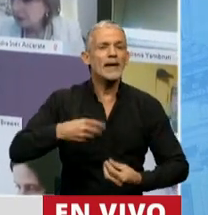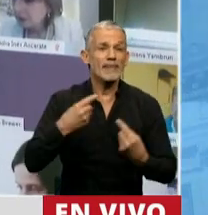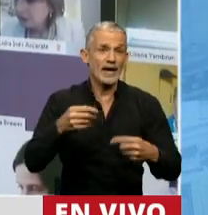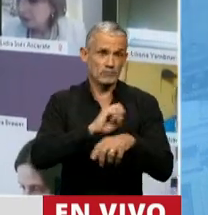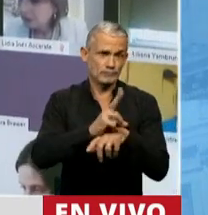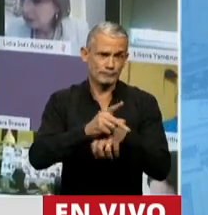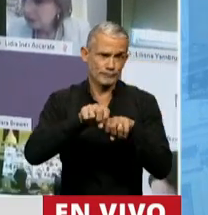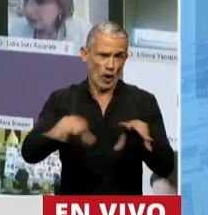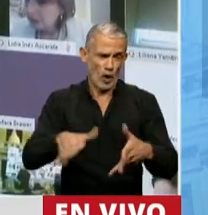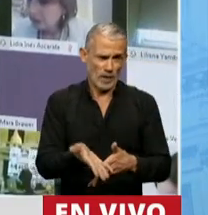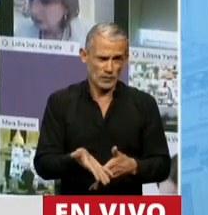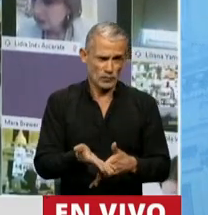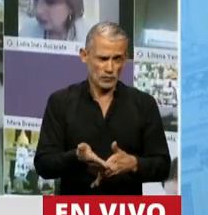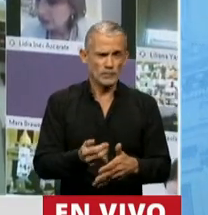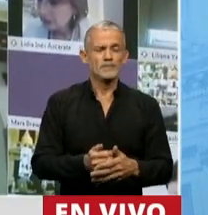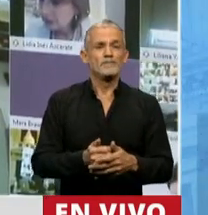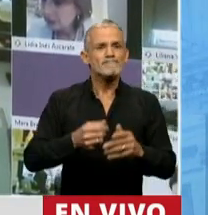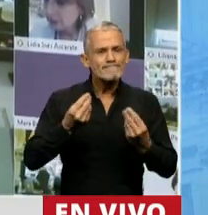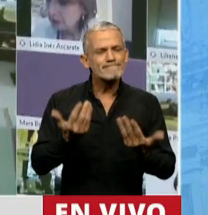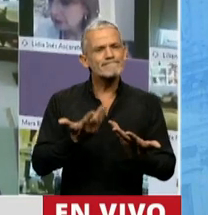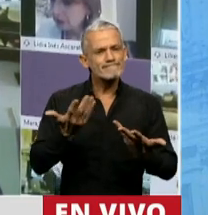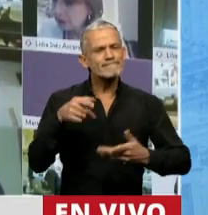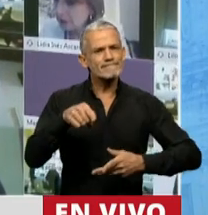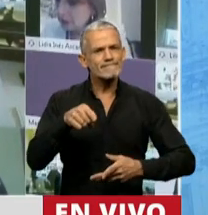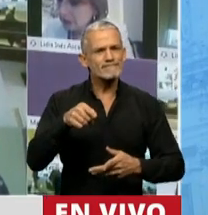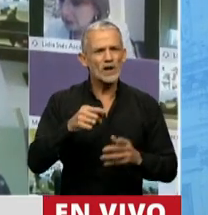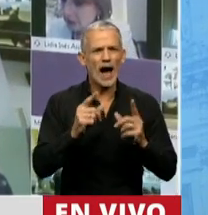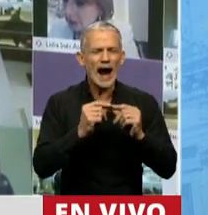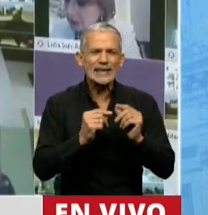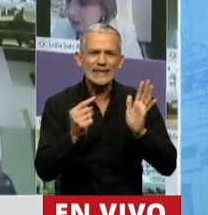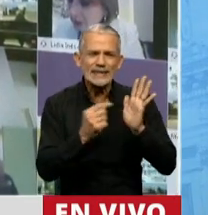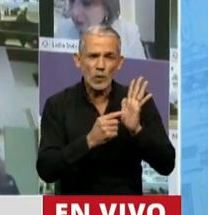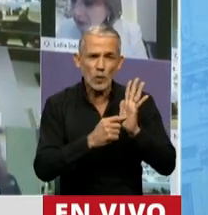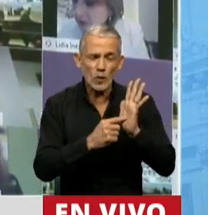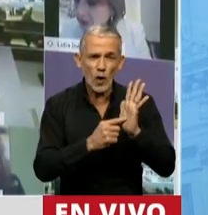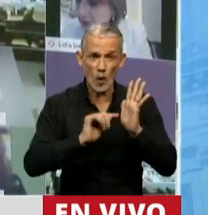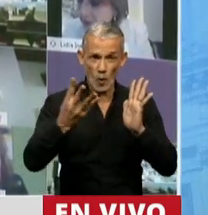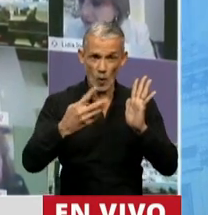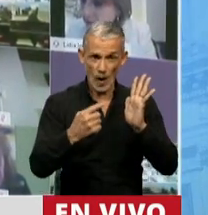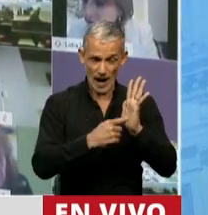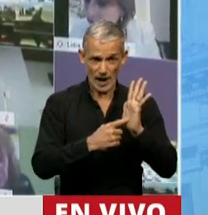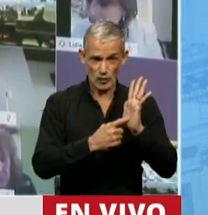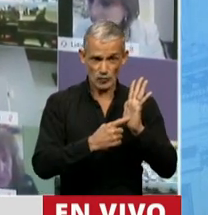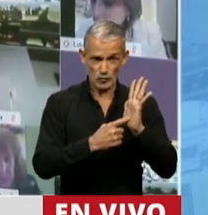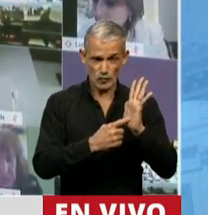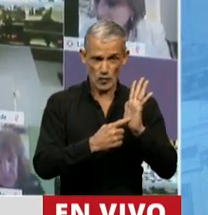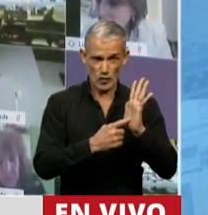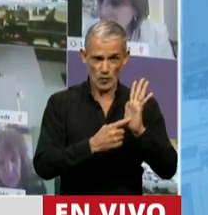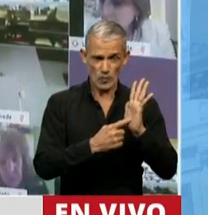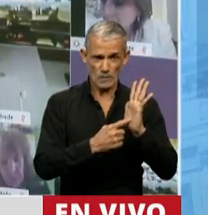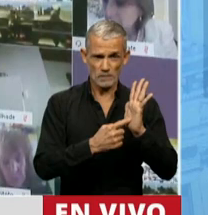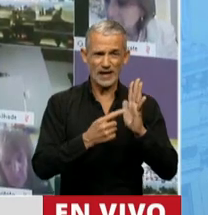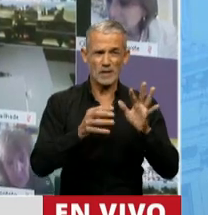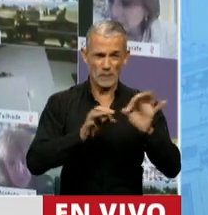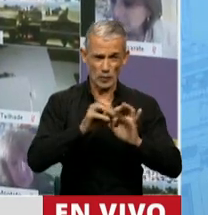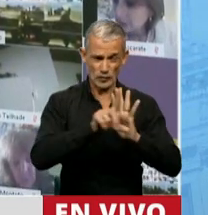la pandemia. Y por eso en el artículo cuarto de